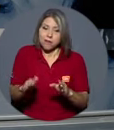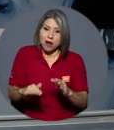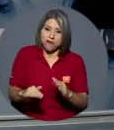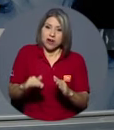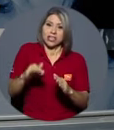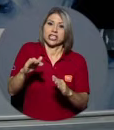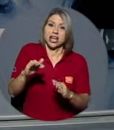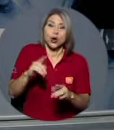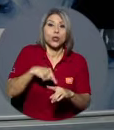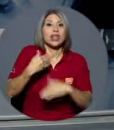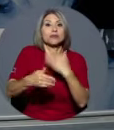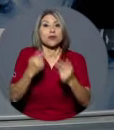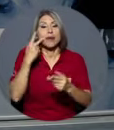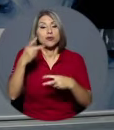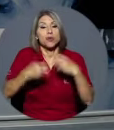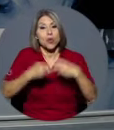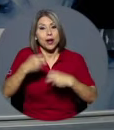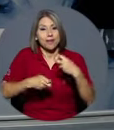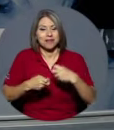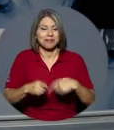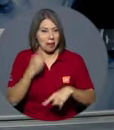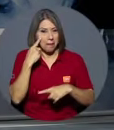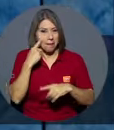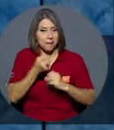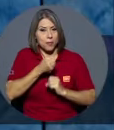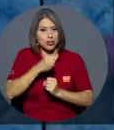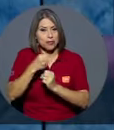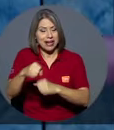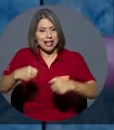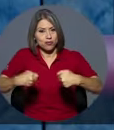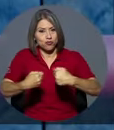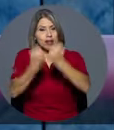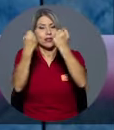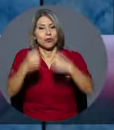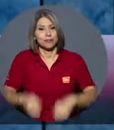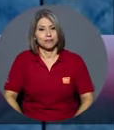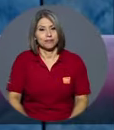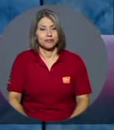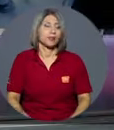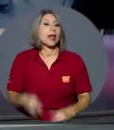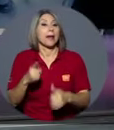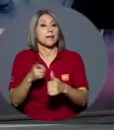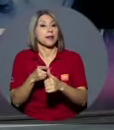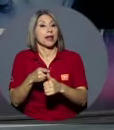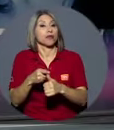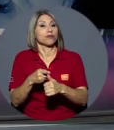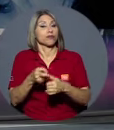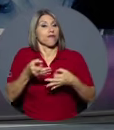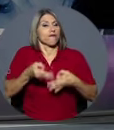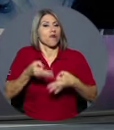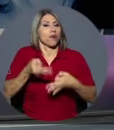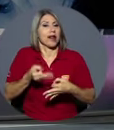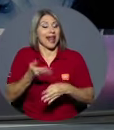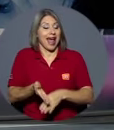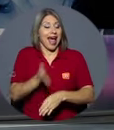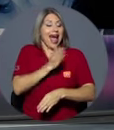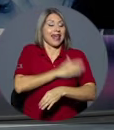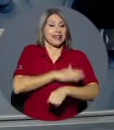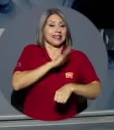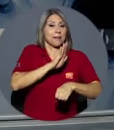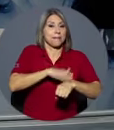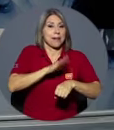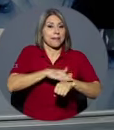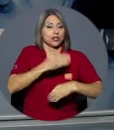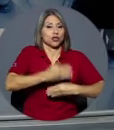reto fundamental, que es una parte de la formalidad antes de dar los permisos de construcción, y otra que es en